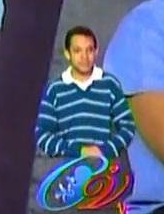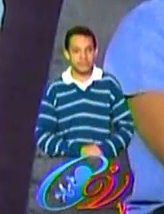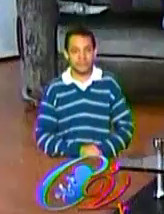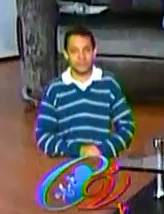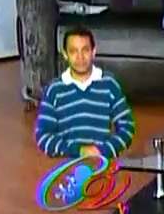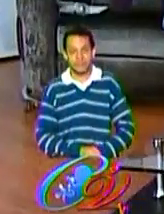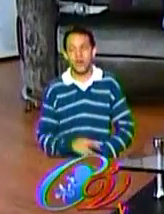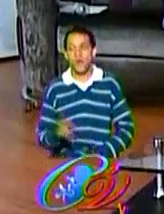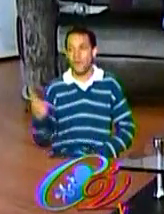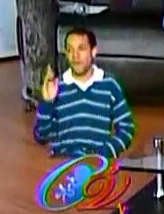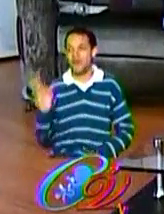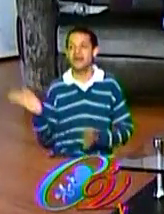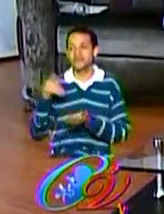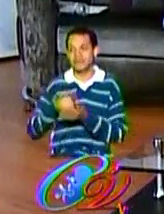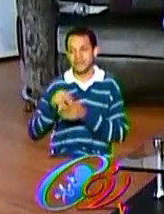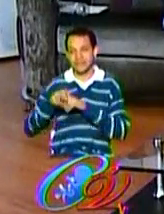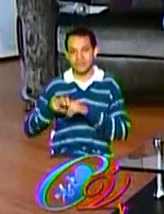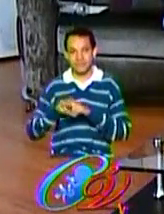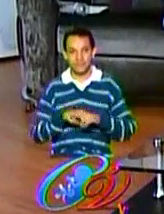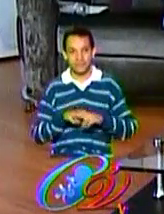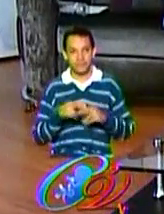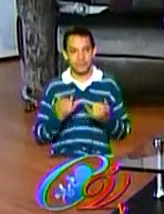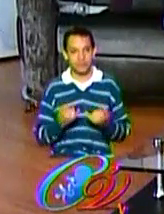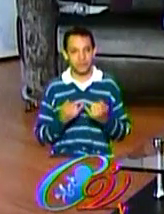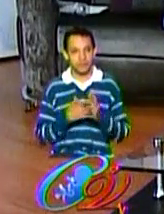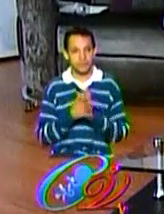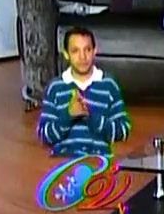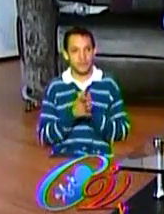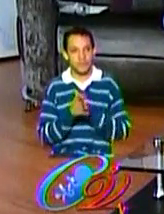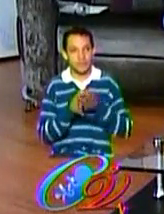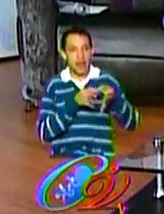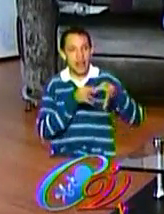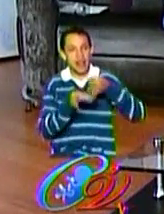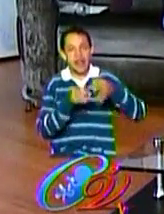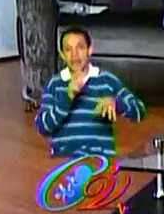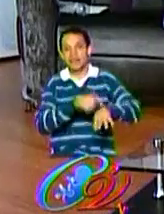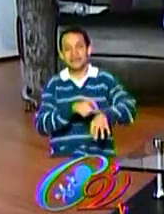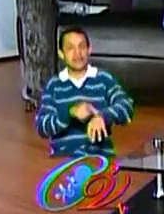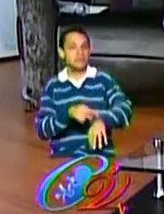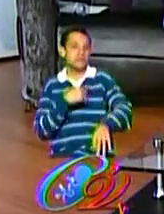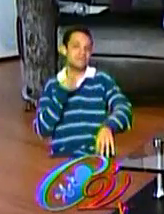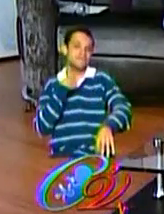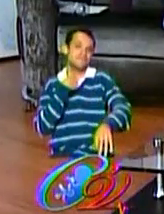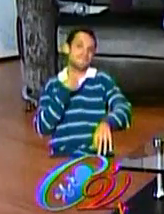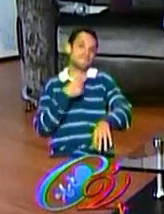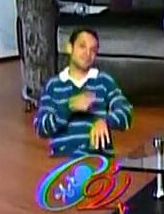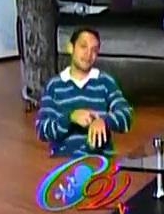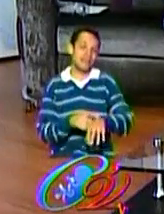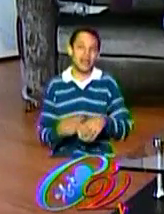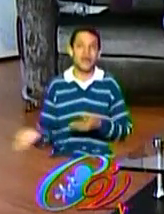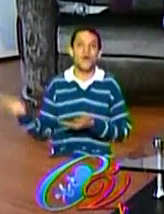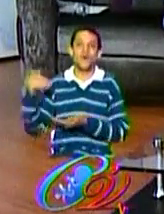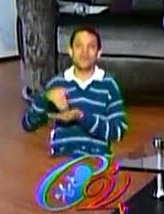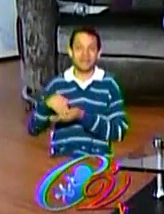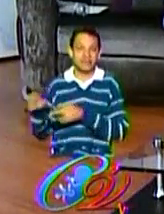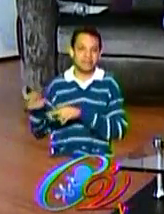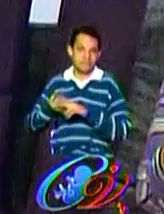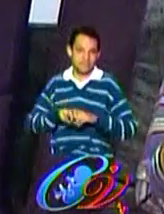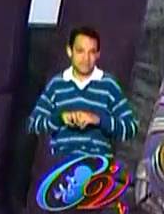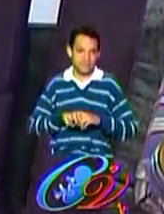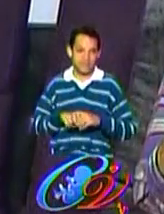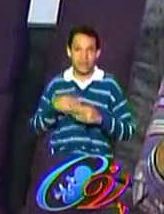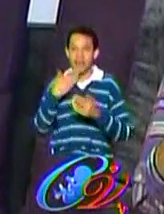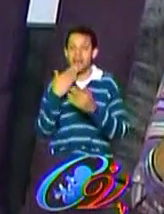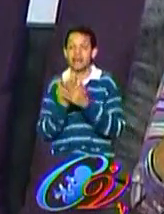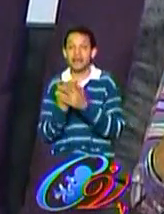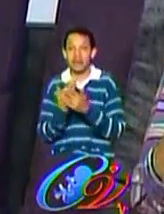Esperamos tenerla nuevamente. Yo pues quería contarles más cosas, pero sí el tiempo es muy Le va a tocar volver. Sí, le va a tocar volver. A todos ustedes